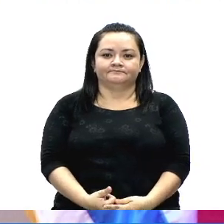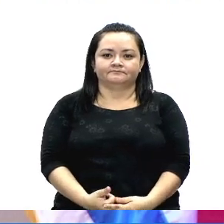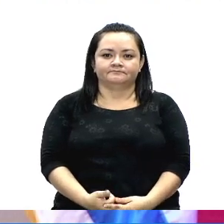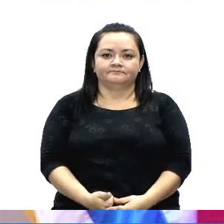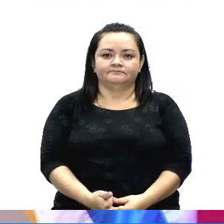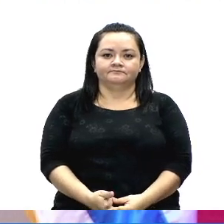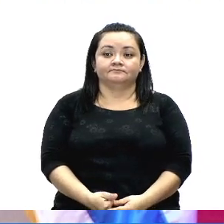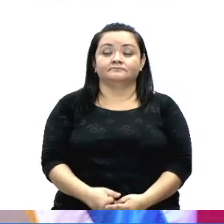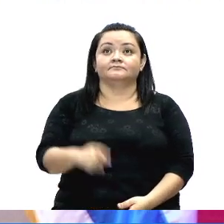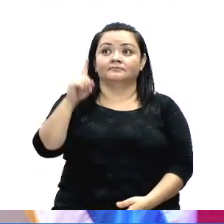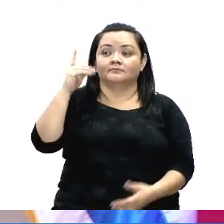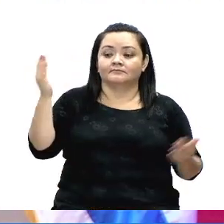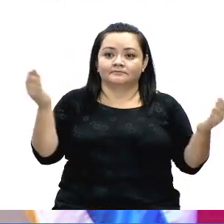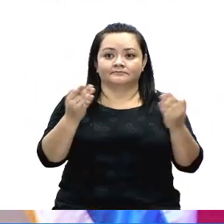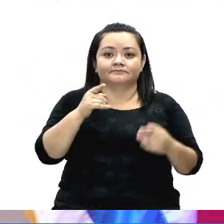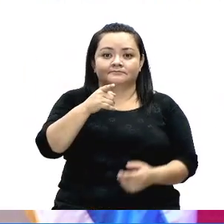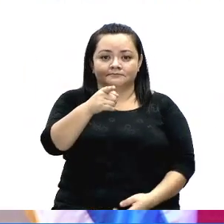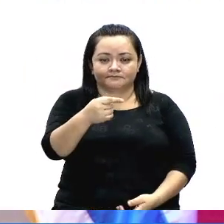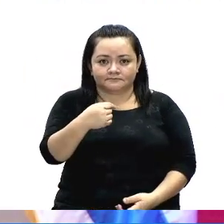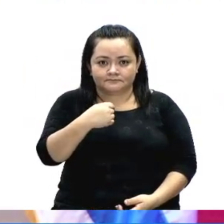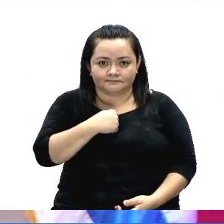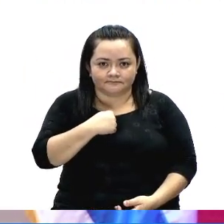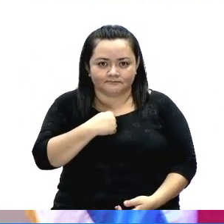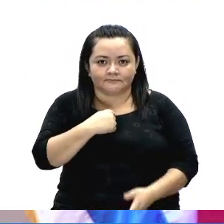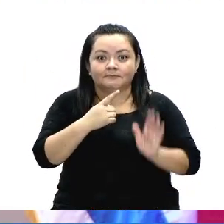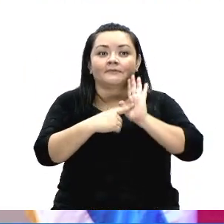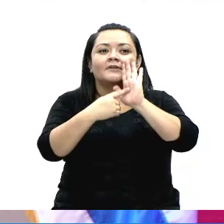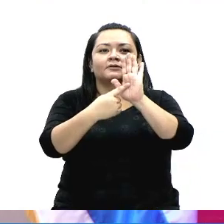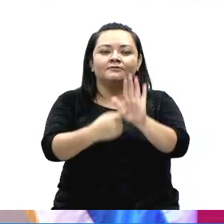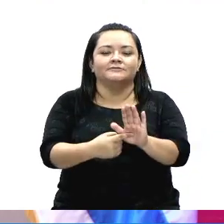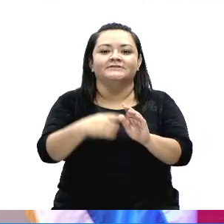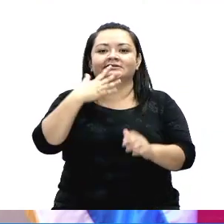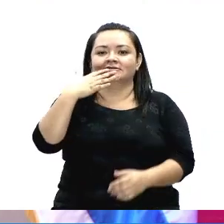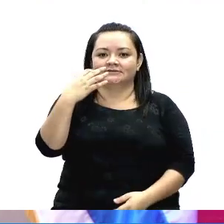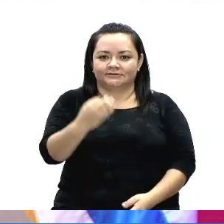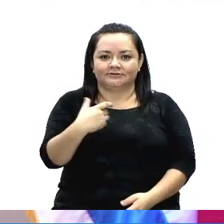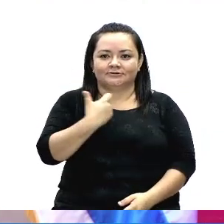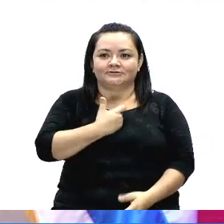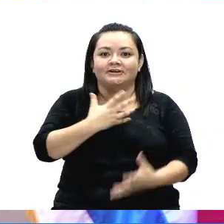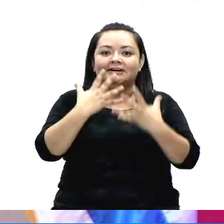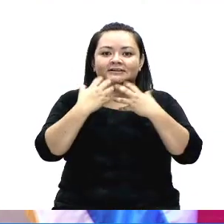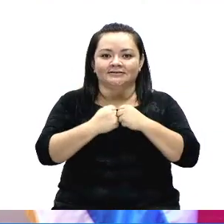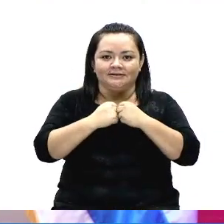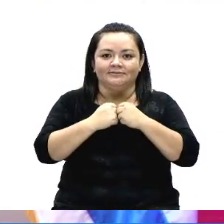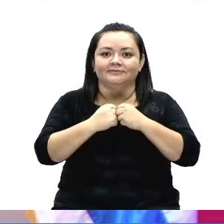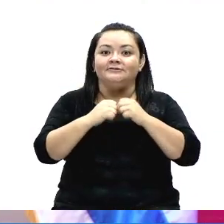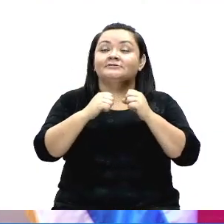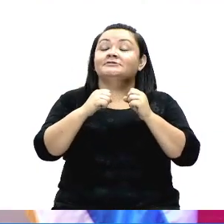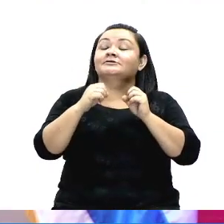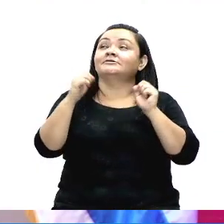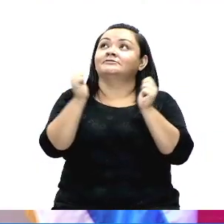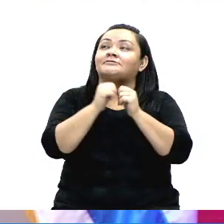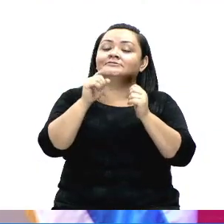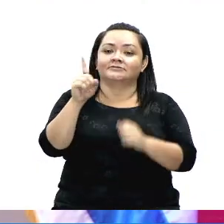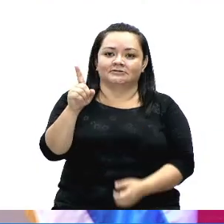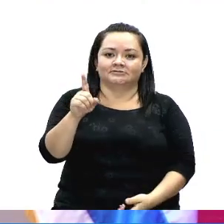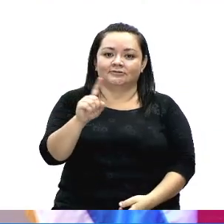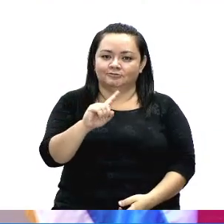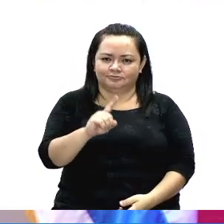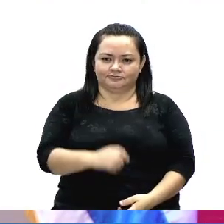dios lo que ha hecho con usted y conmigo es mostrarnos y verdaderamente queremos estar con él o no